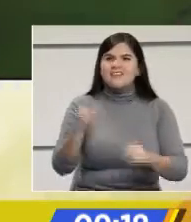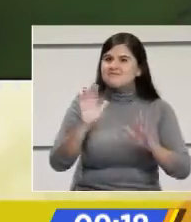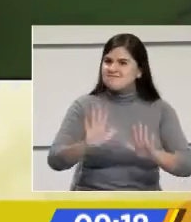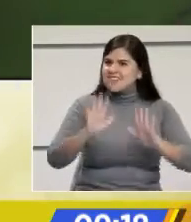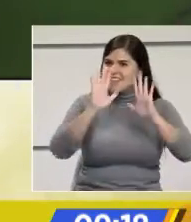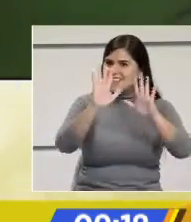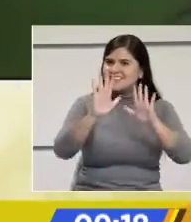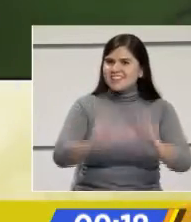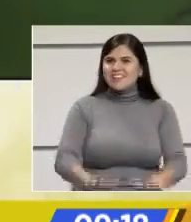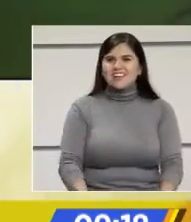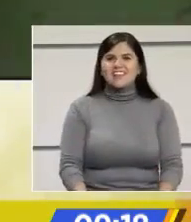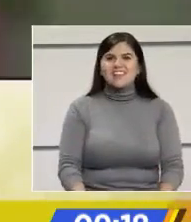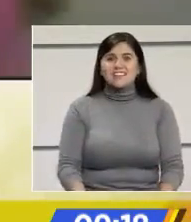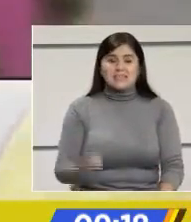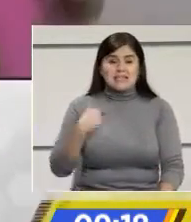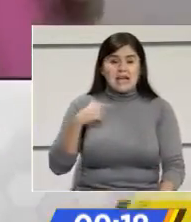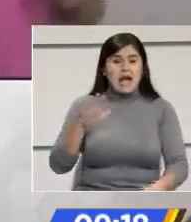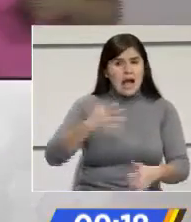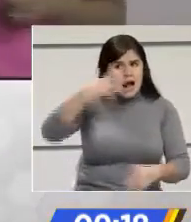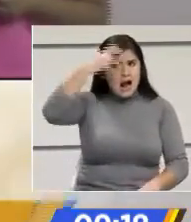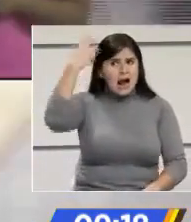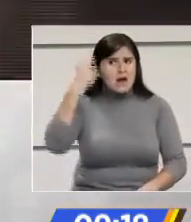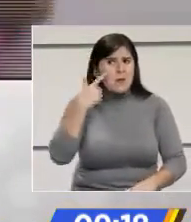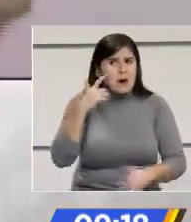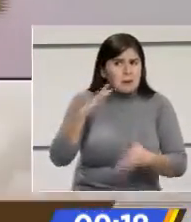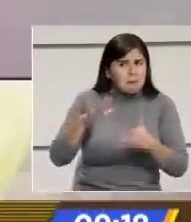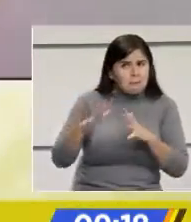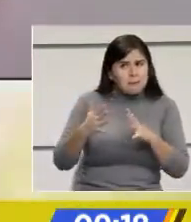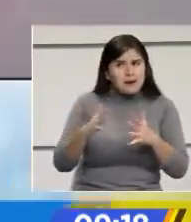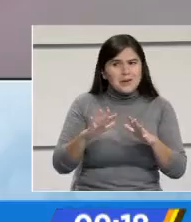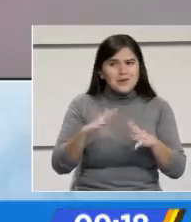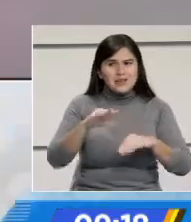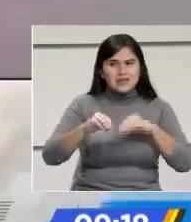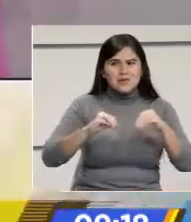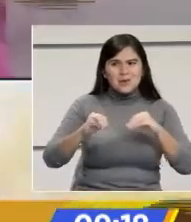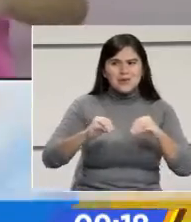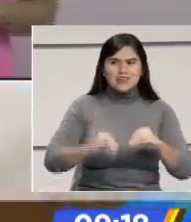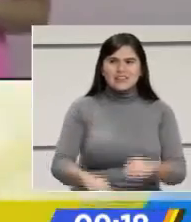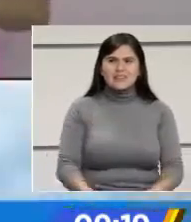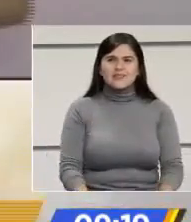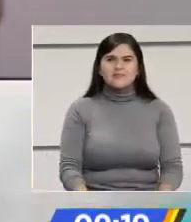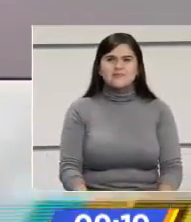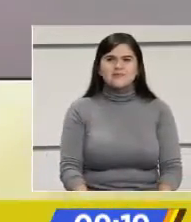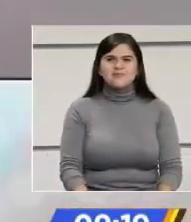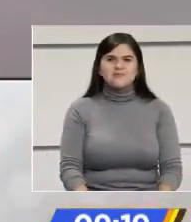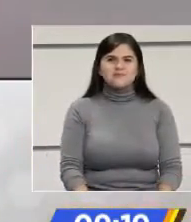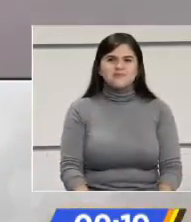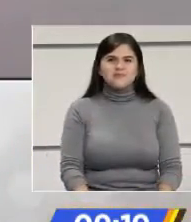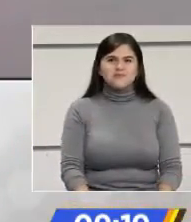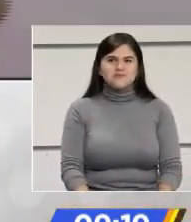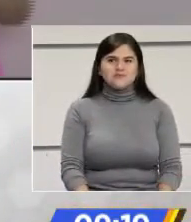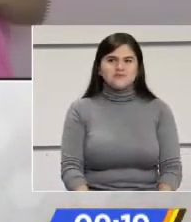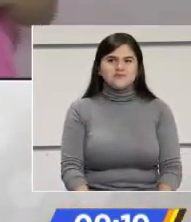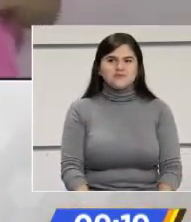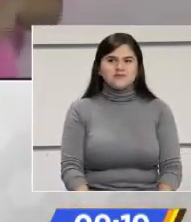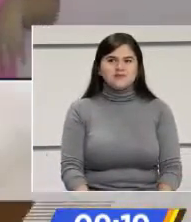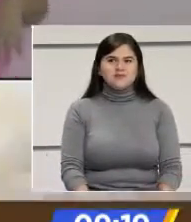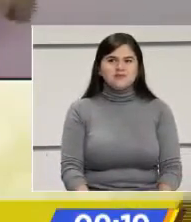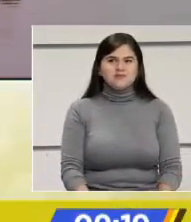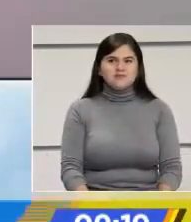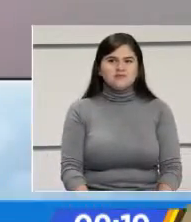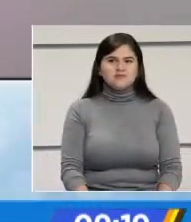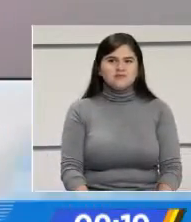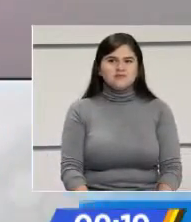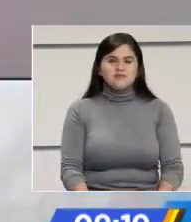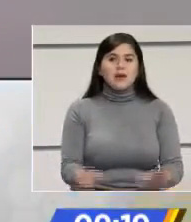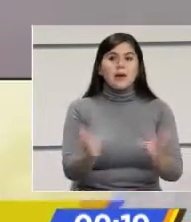Trotamos por los campos de Guanacaste. Jaguar es tú medio conversado, ¿verdad? Vamos a ver cómo muy nos va. Cruzado. Y el último es el cangrejo. El cangrejo. Lo voy a hacer como